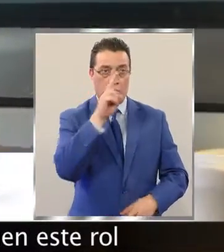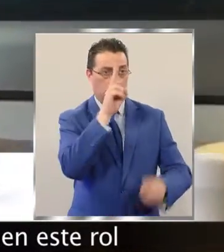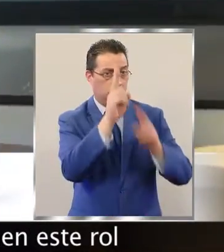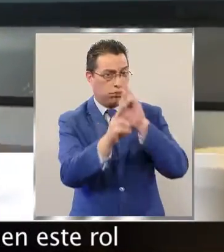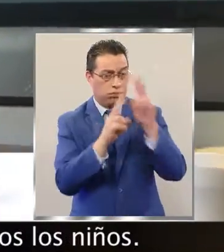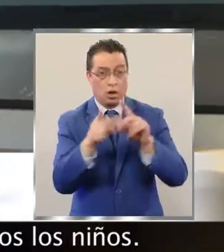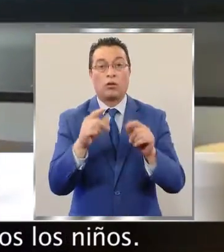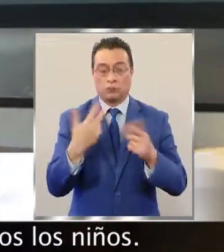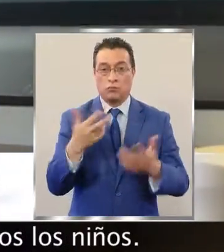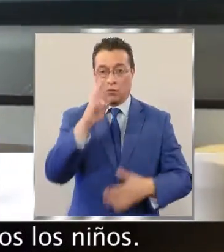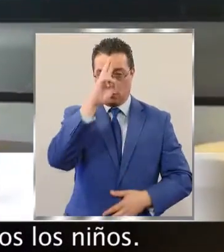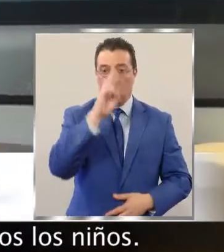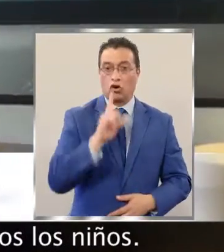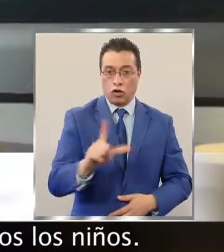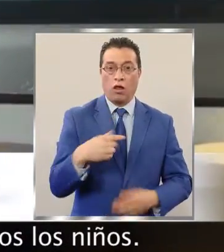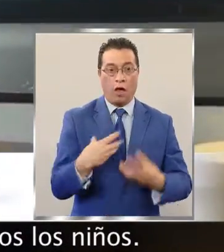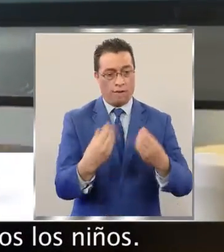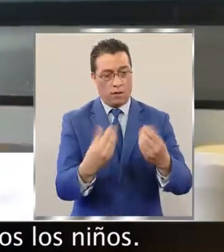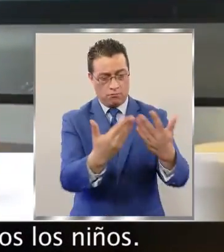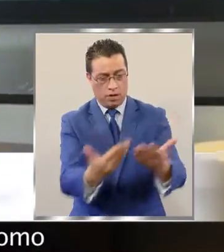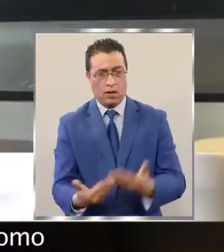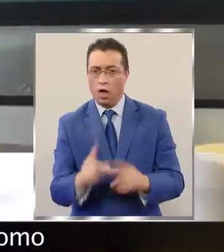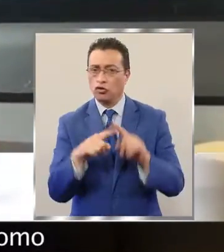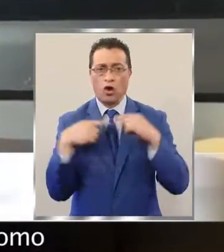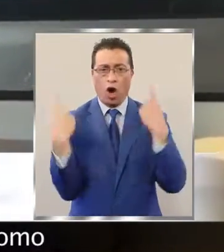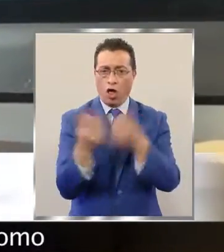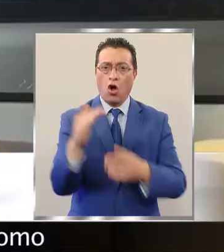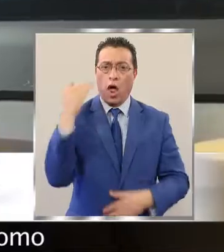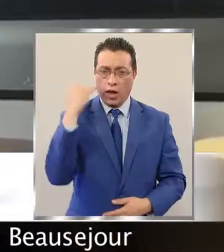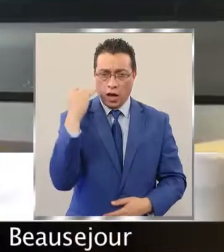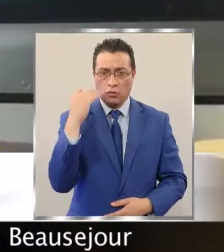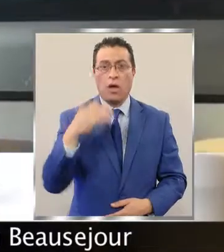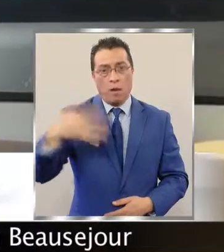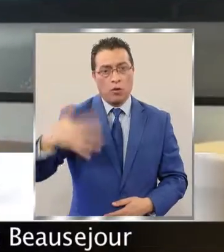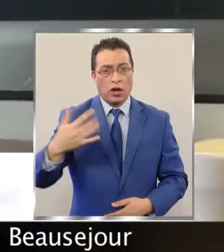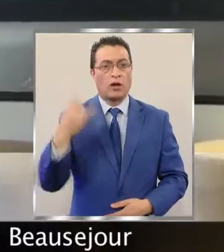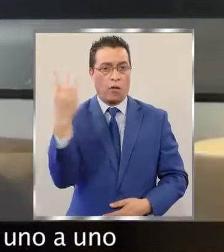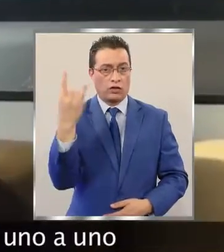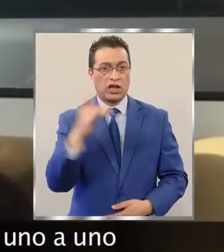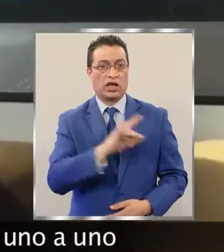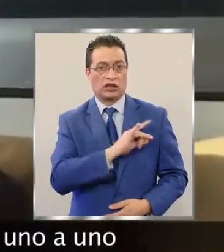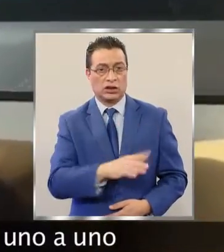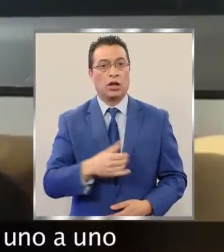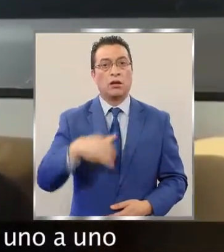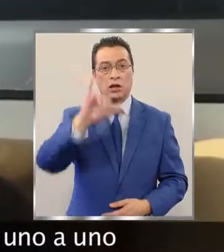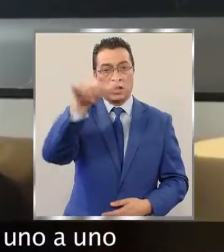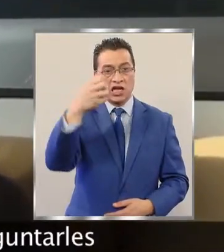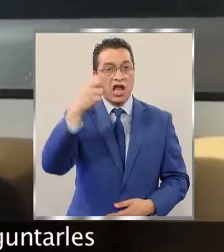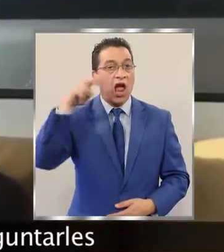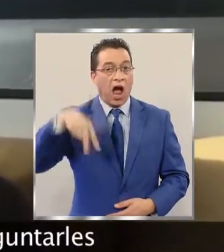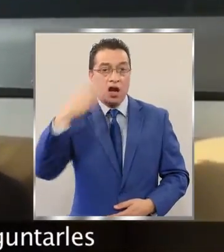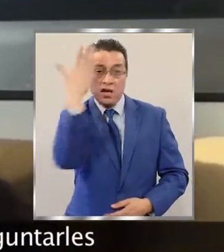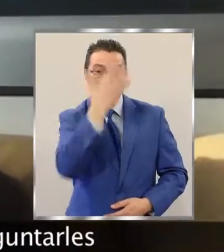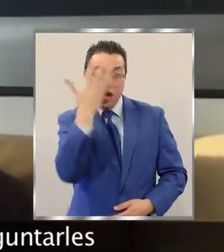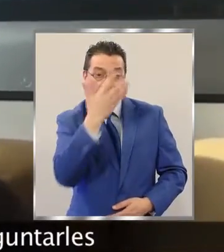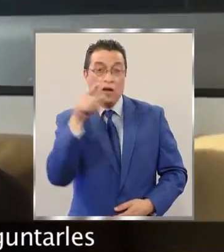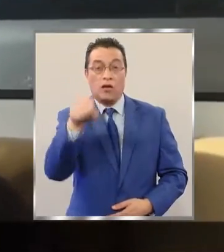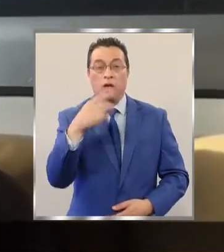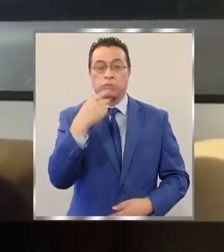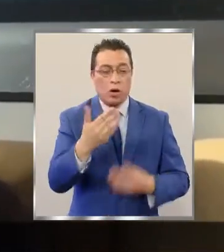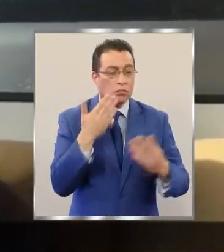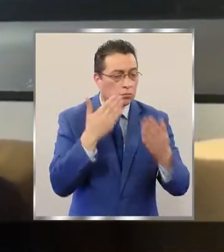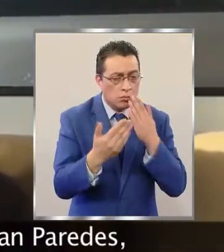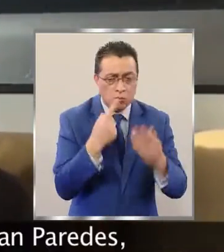jueguen este rol de darle la bienvenida a todos los niños. Fue importante ver cómo la Universidad de Chile y ambos se dio el tiempo de saludar una a una a todos los niños,